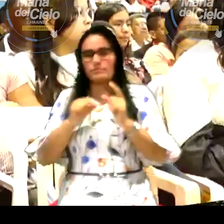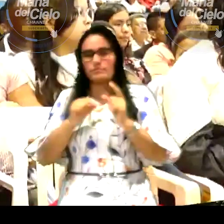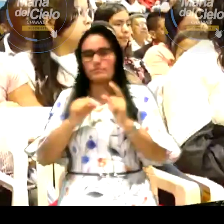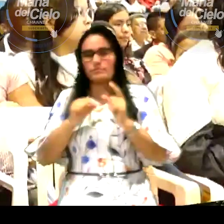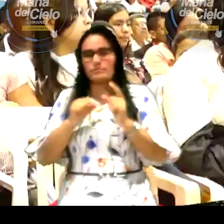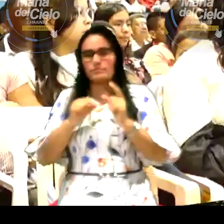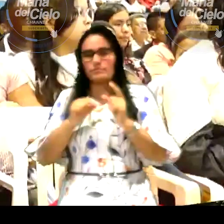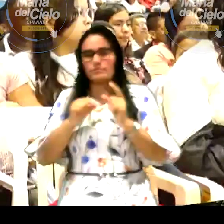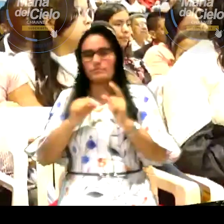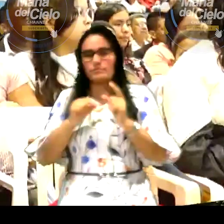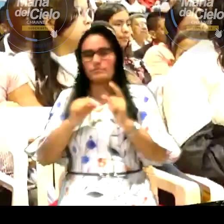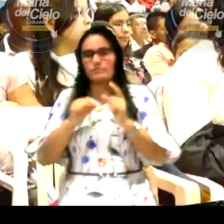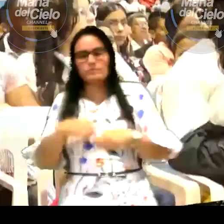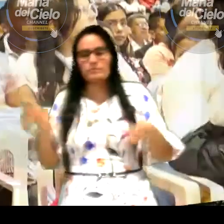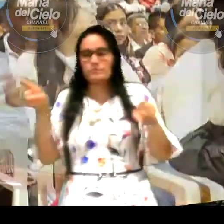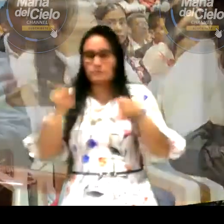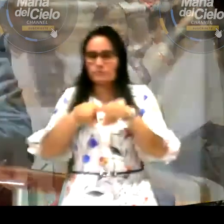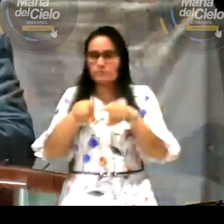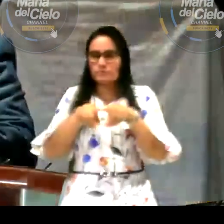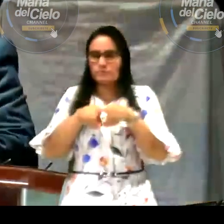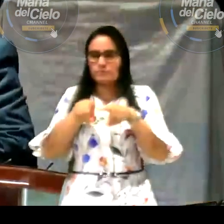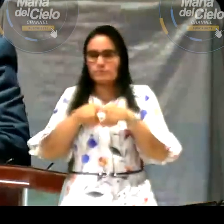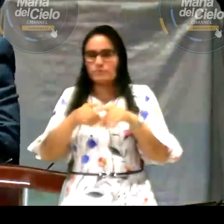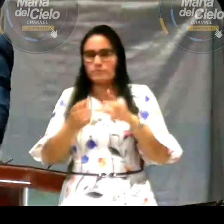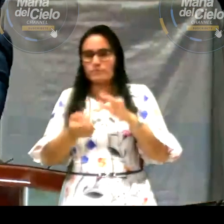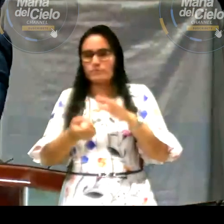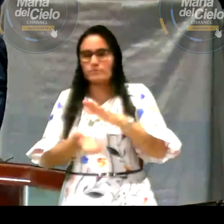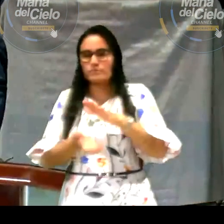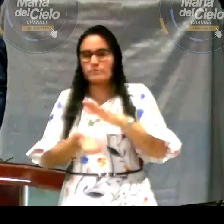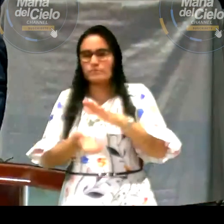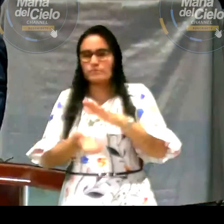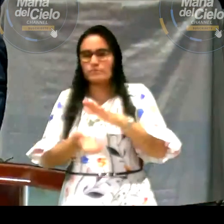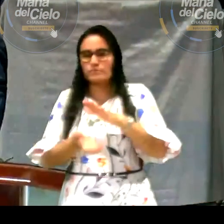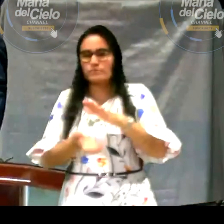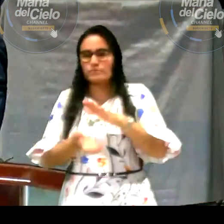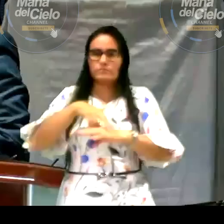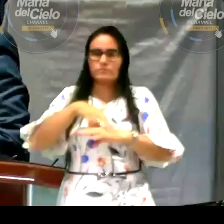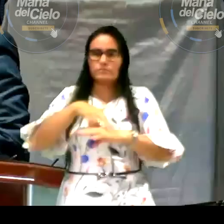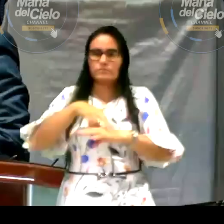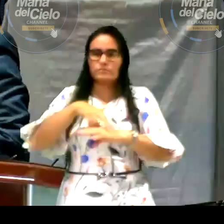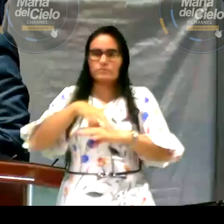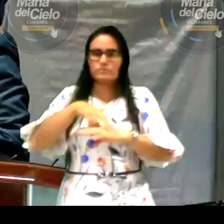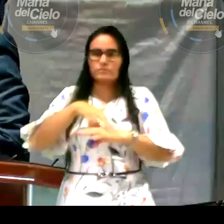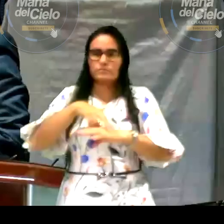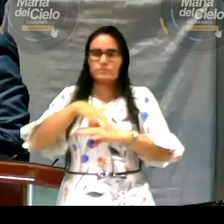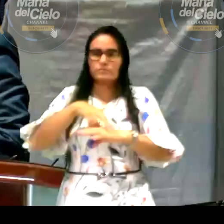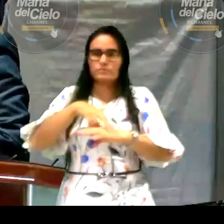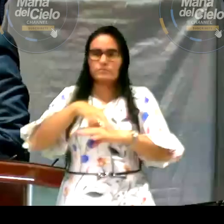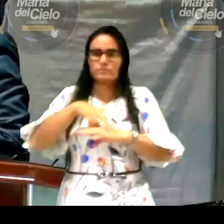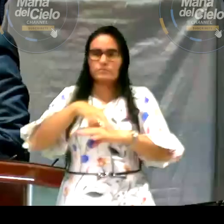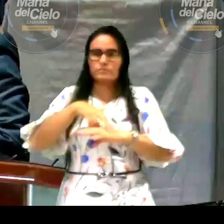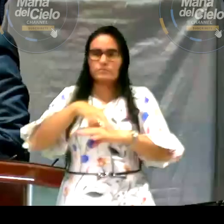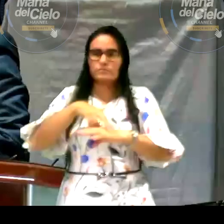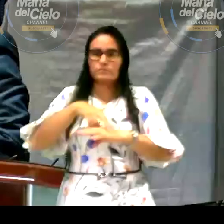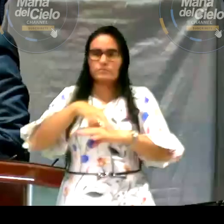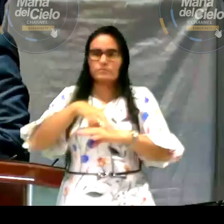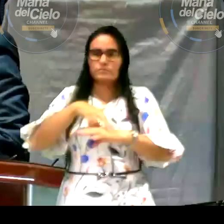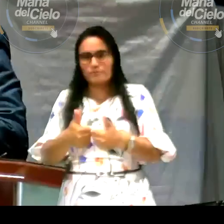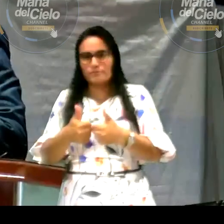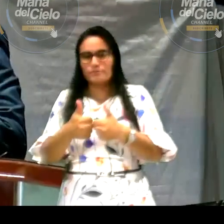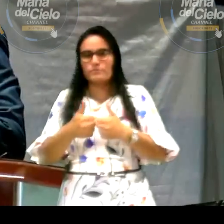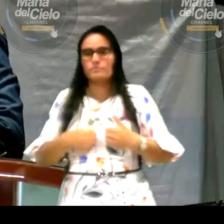Tu hermano resucitará. Y la muchacha, que estaba bien doctrinada, como estamos aquí nosotros,